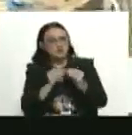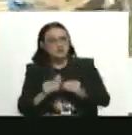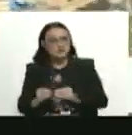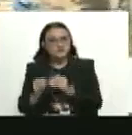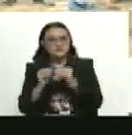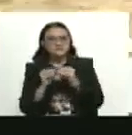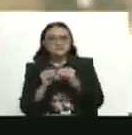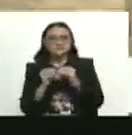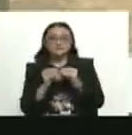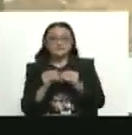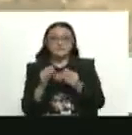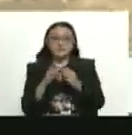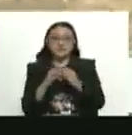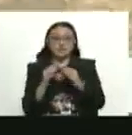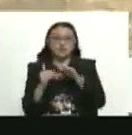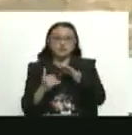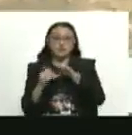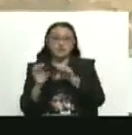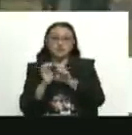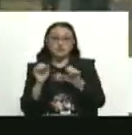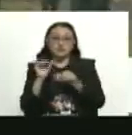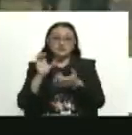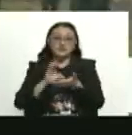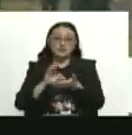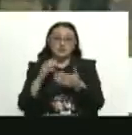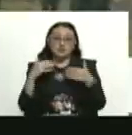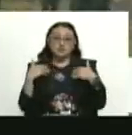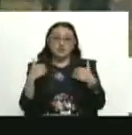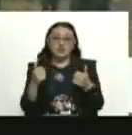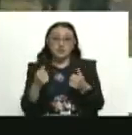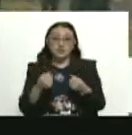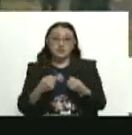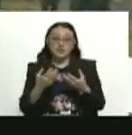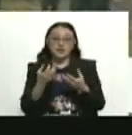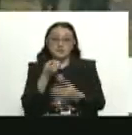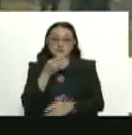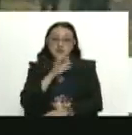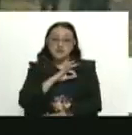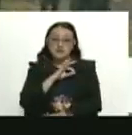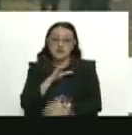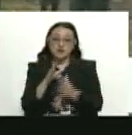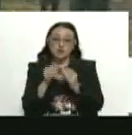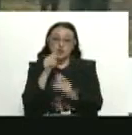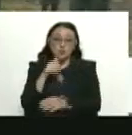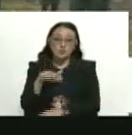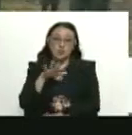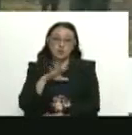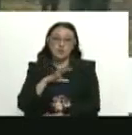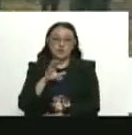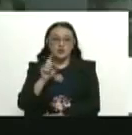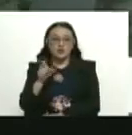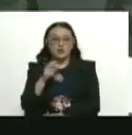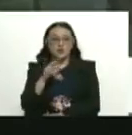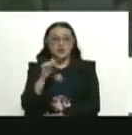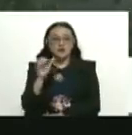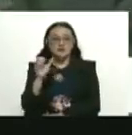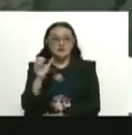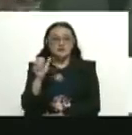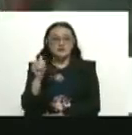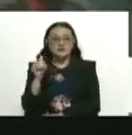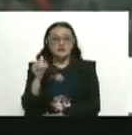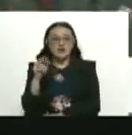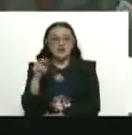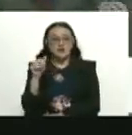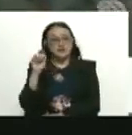y acondicionamiento de los institutos educativos y centros de salud para brindar bienestar a todo el pueblo guayanés. Aquí en Guayana recordamos